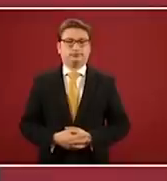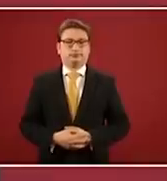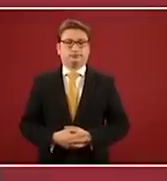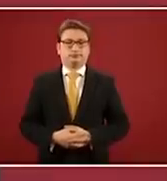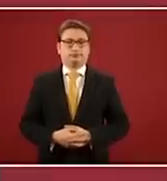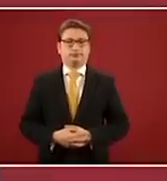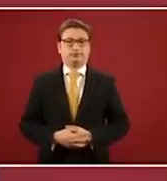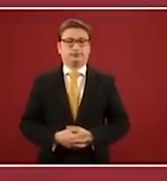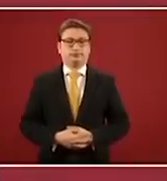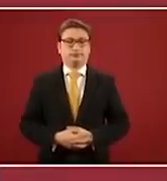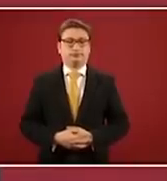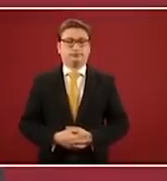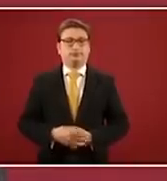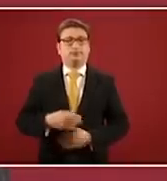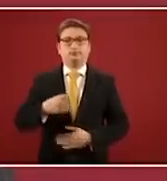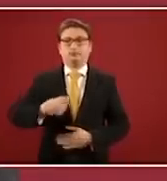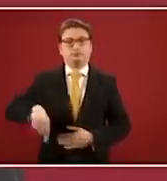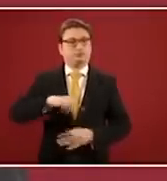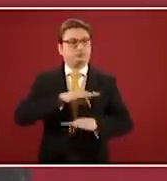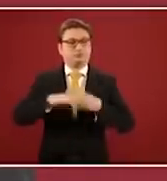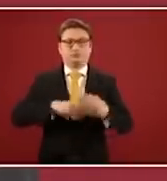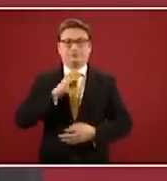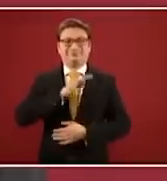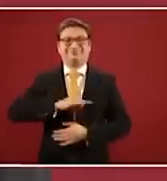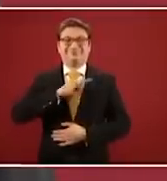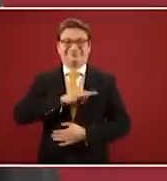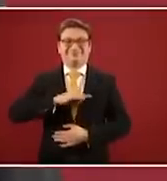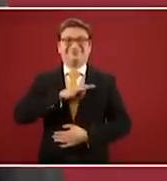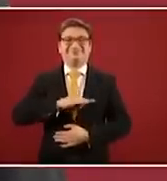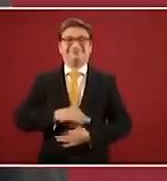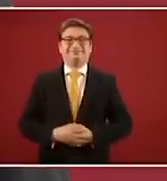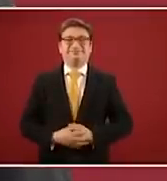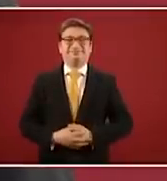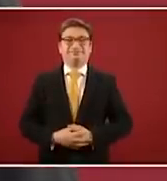podamos ser felices.